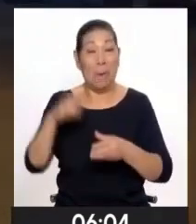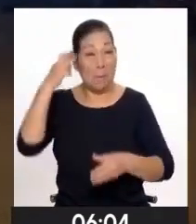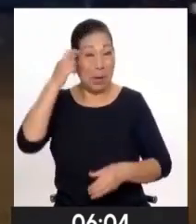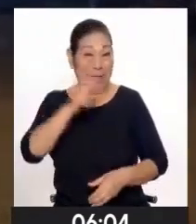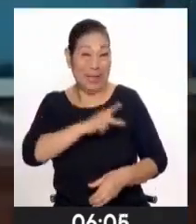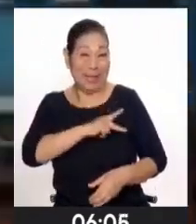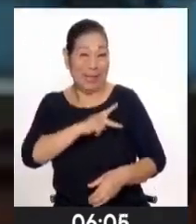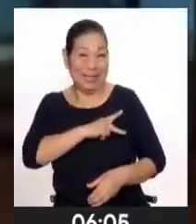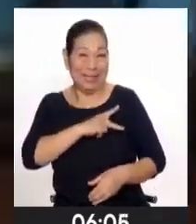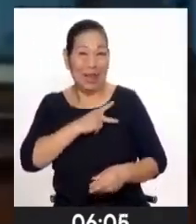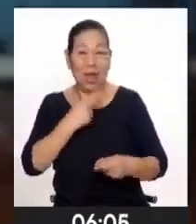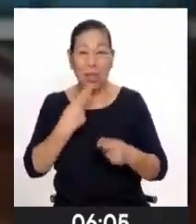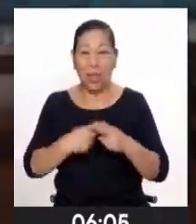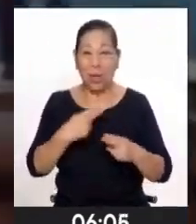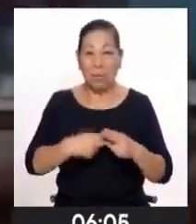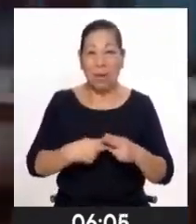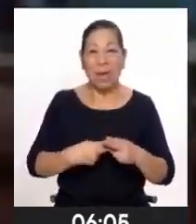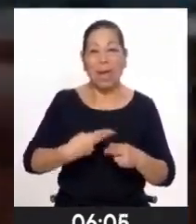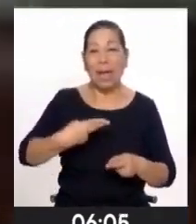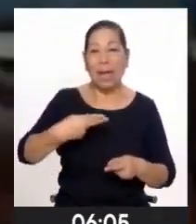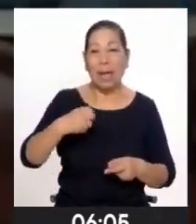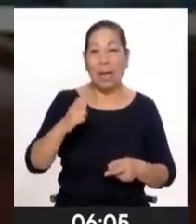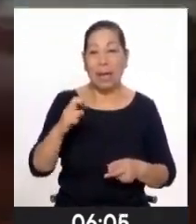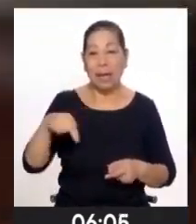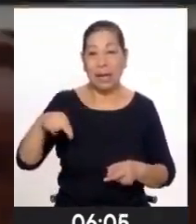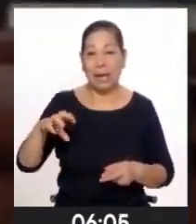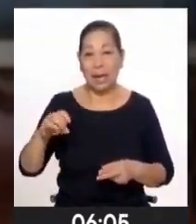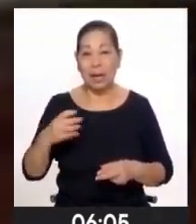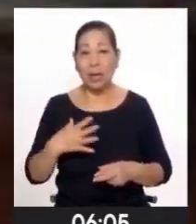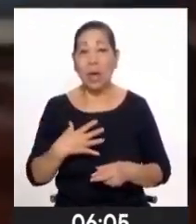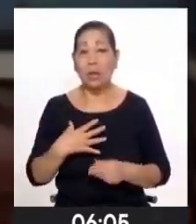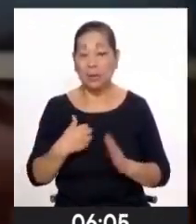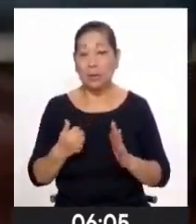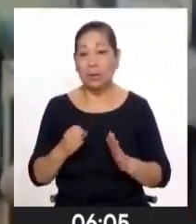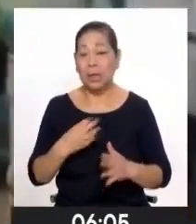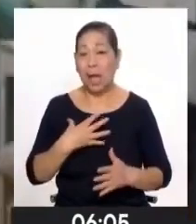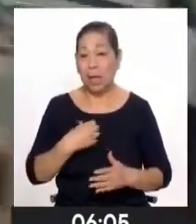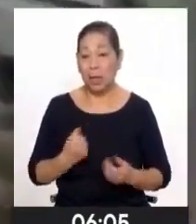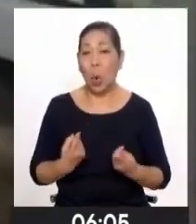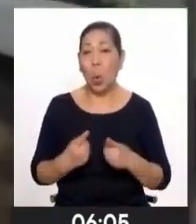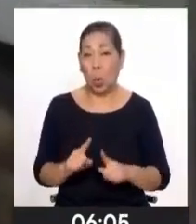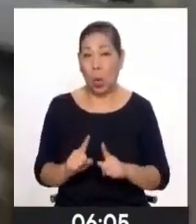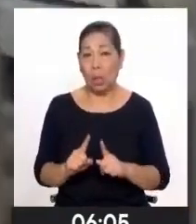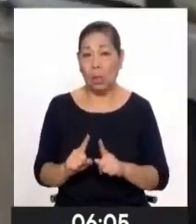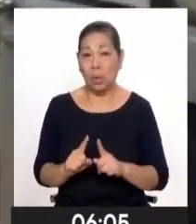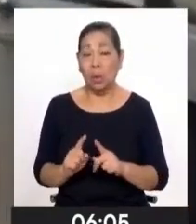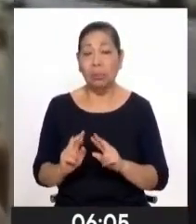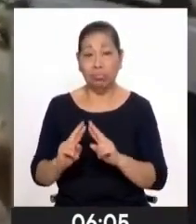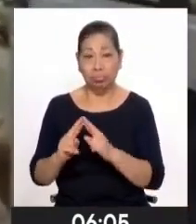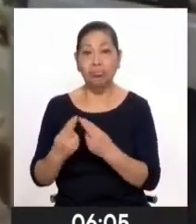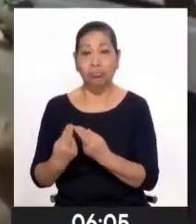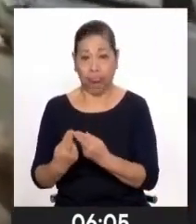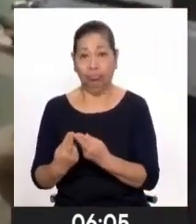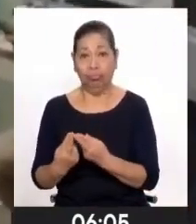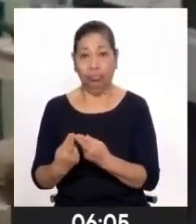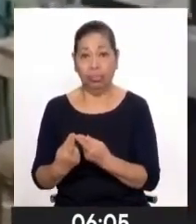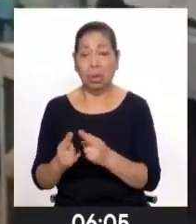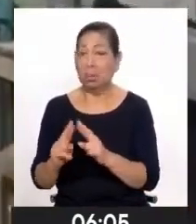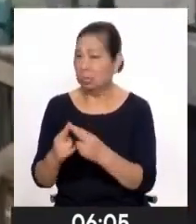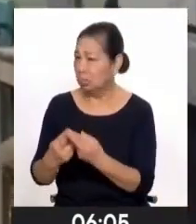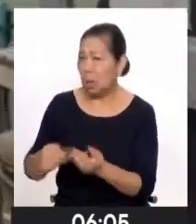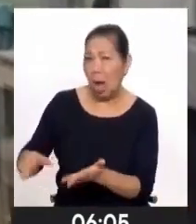congresista Hernando Nano guerra García falleció en Arequipa a los 60 años según la información que se maneja